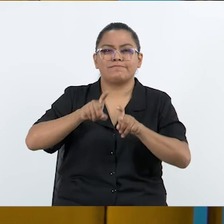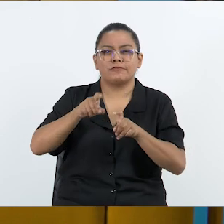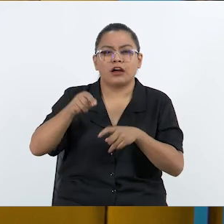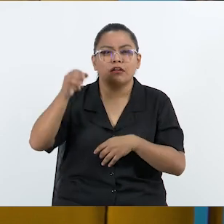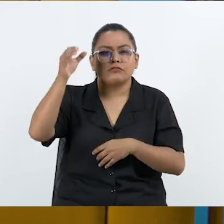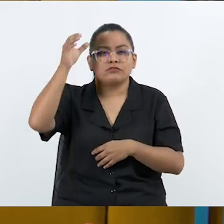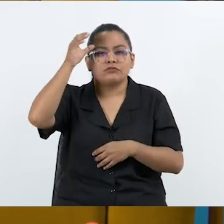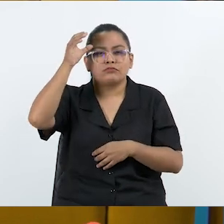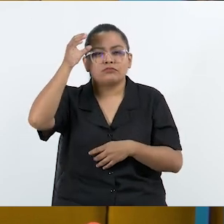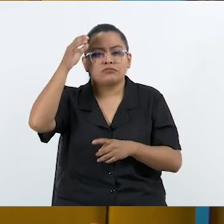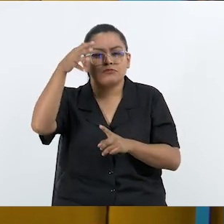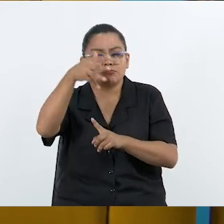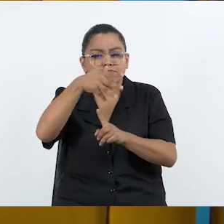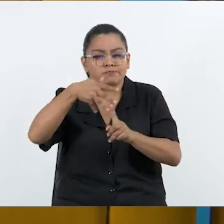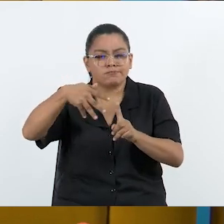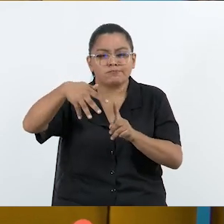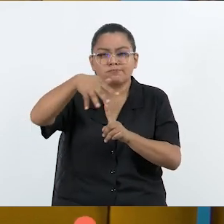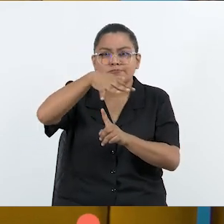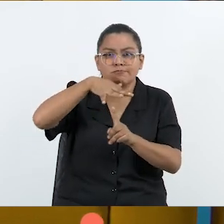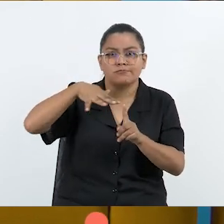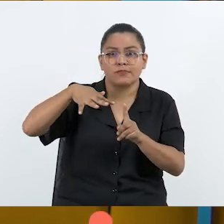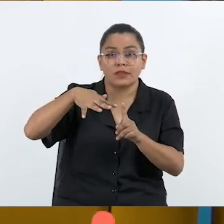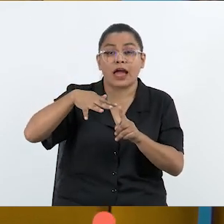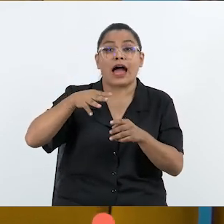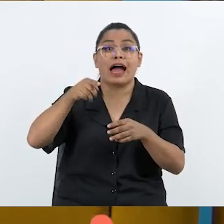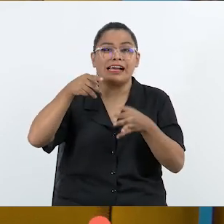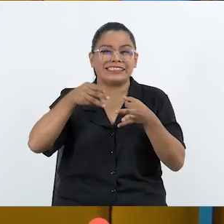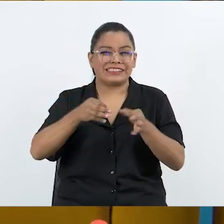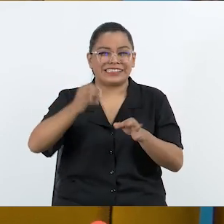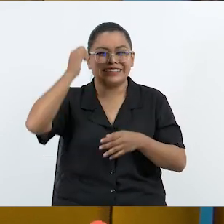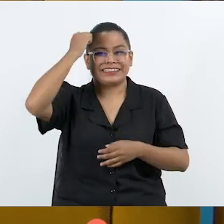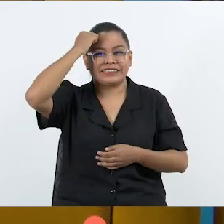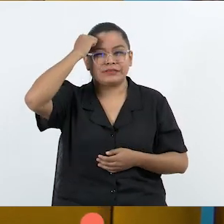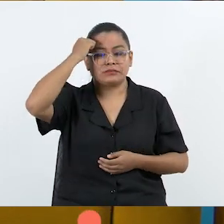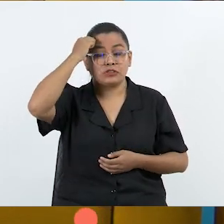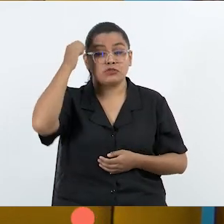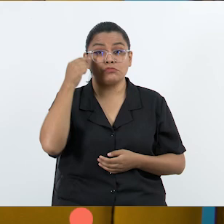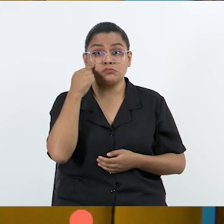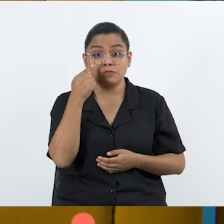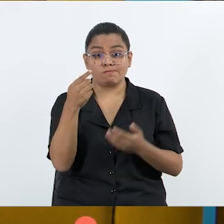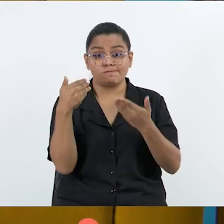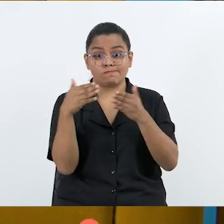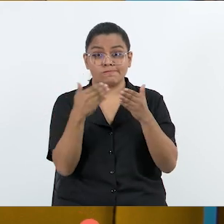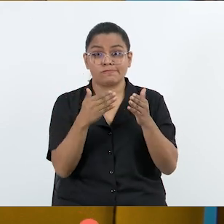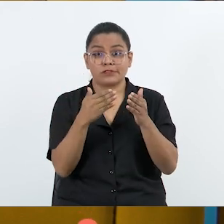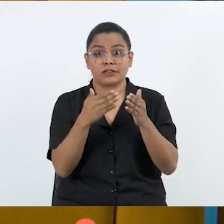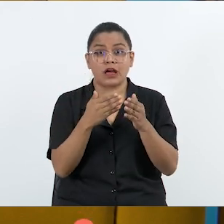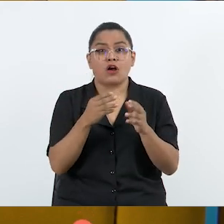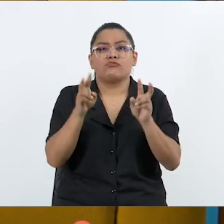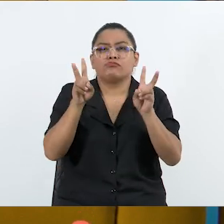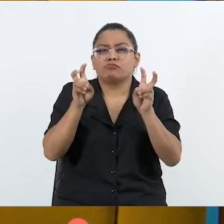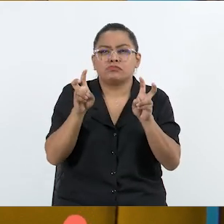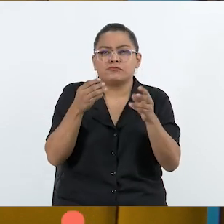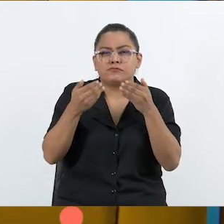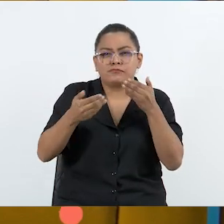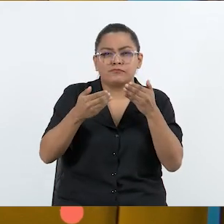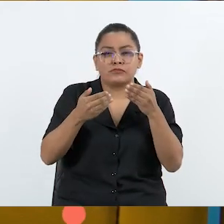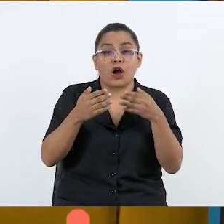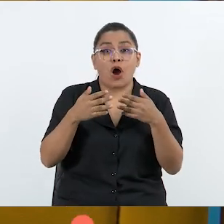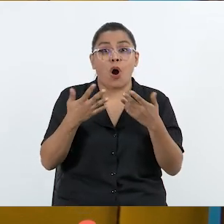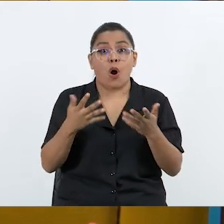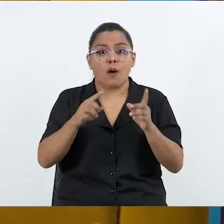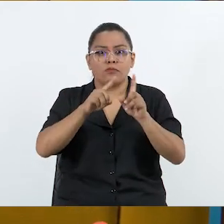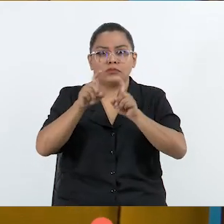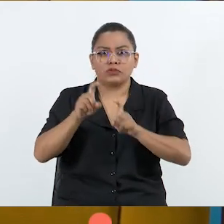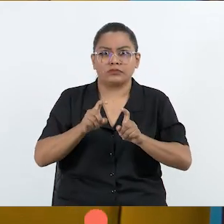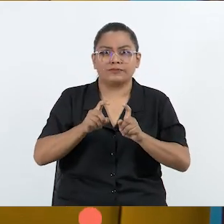hacemos preguntas para conocer sobre lo que nos rodea y así aprendemos. Noten la diferencia entre enunciar un tema